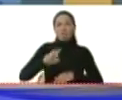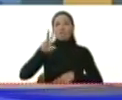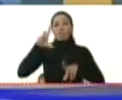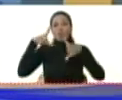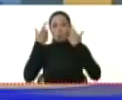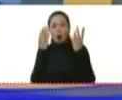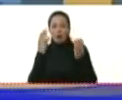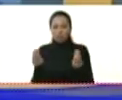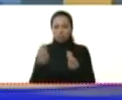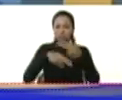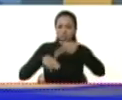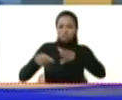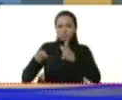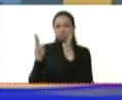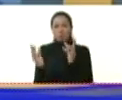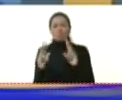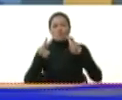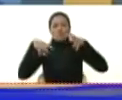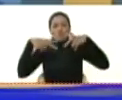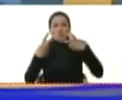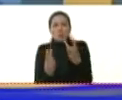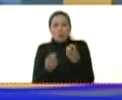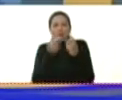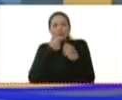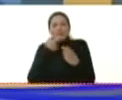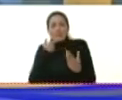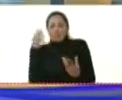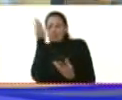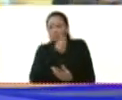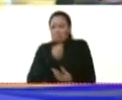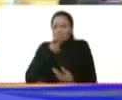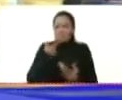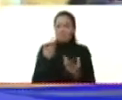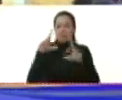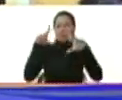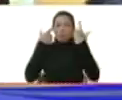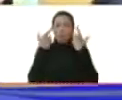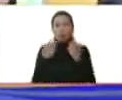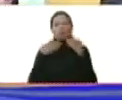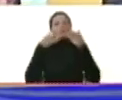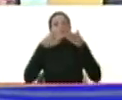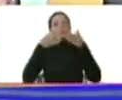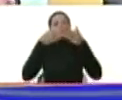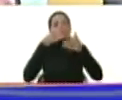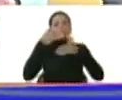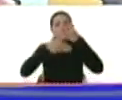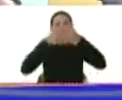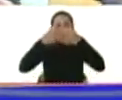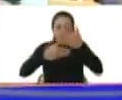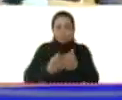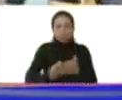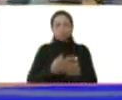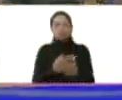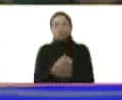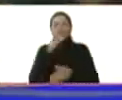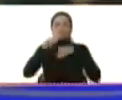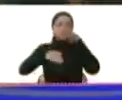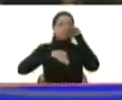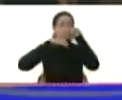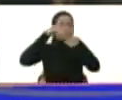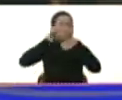está reconstruida, está brillando de hermosura y está avanzando a pasos